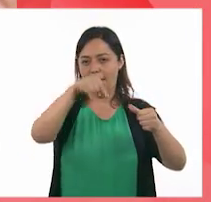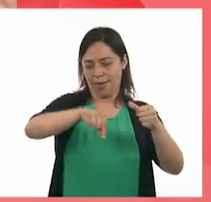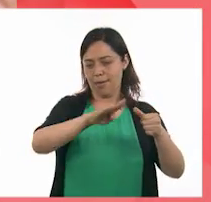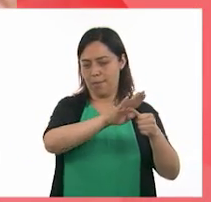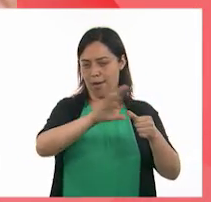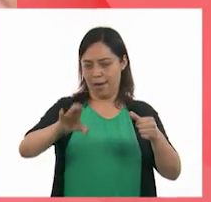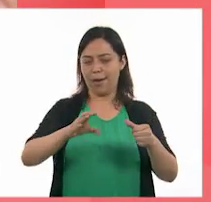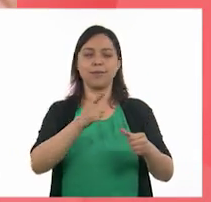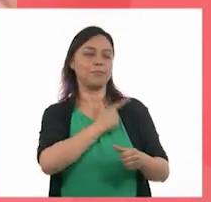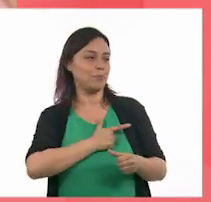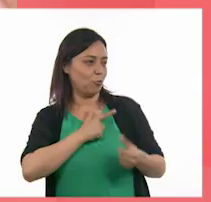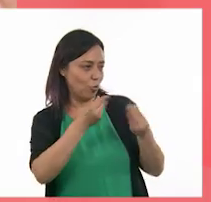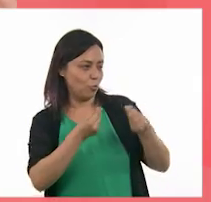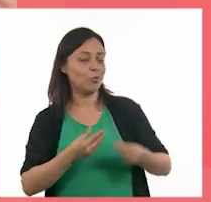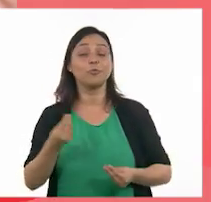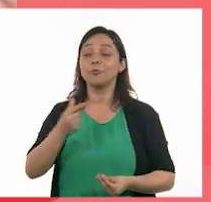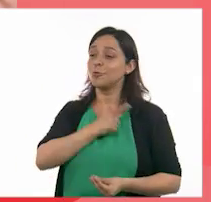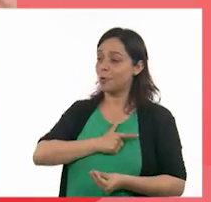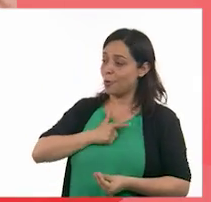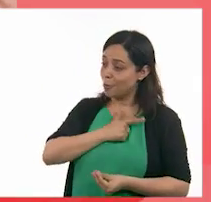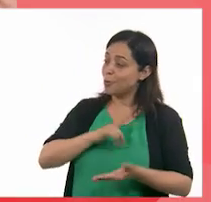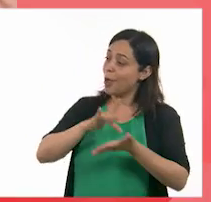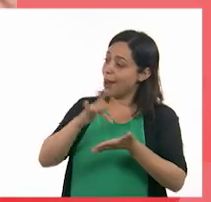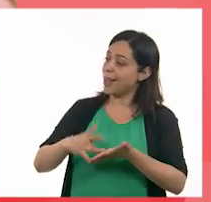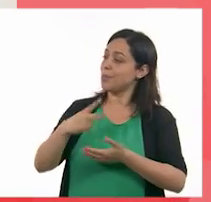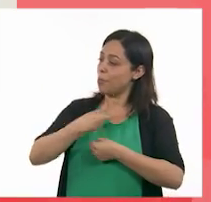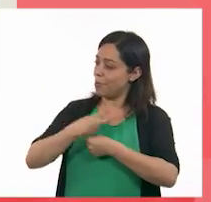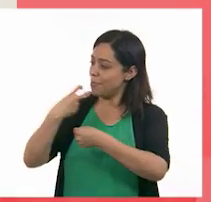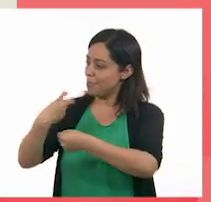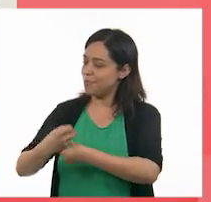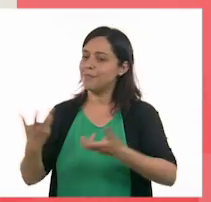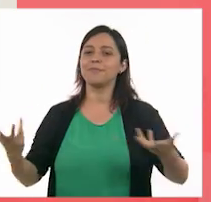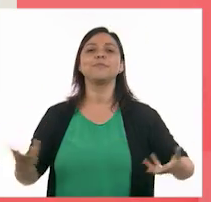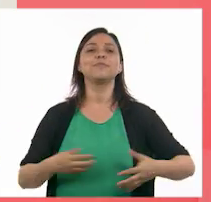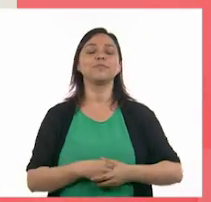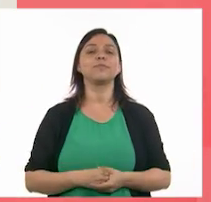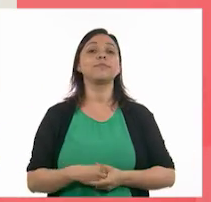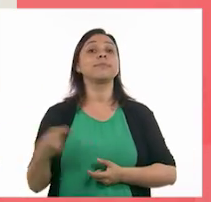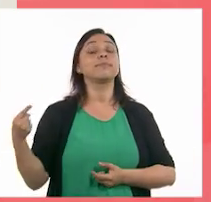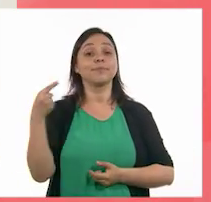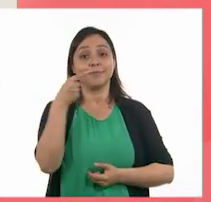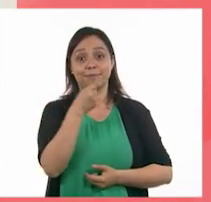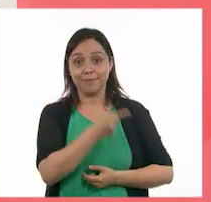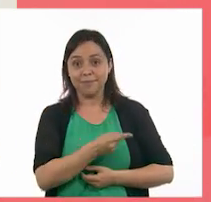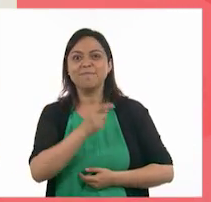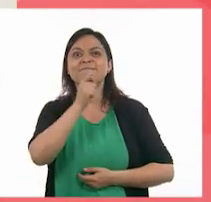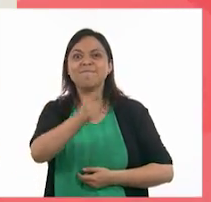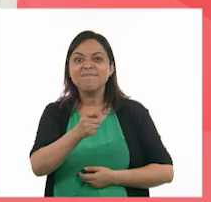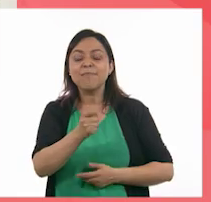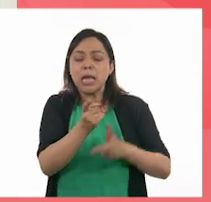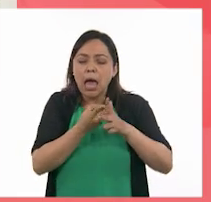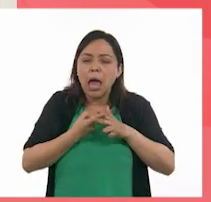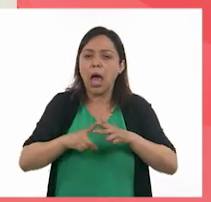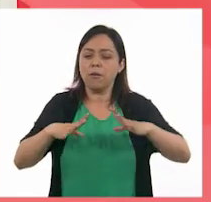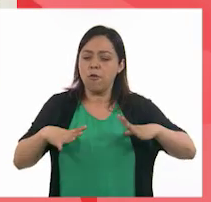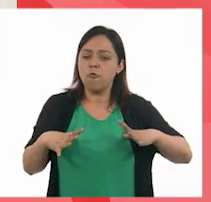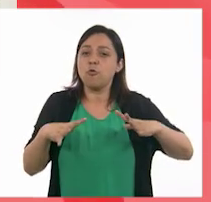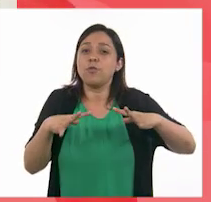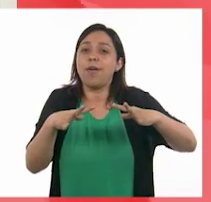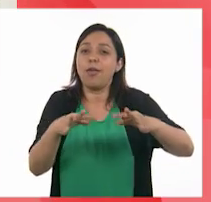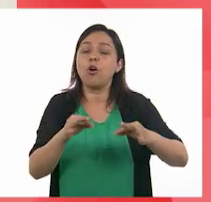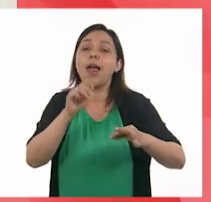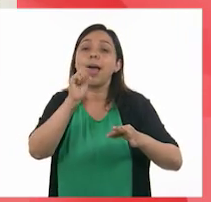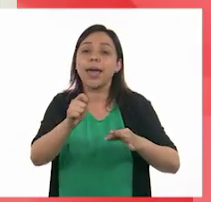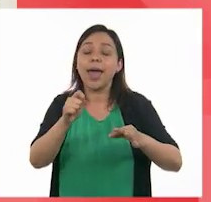tal? Mucho gusto. Brenda, mucho gusto. Muchas gracias por la invitación. Y bien, pues ella es fundadora precisamente